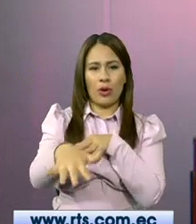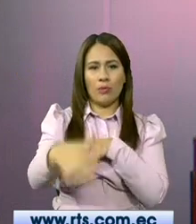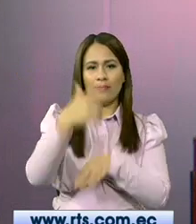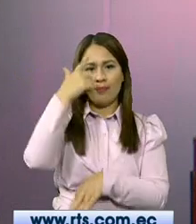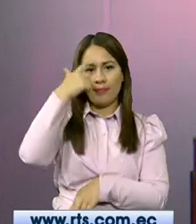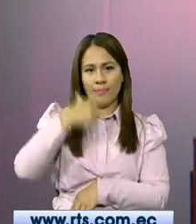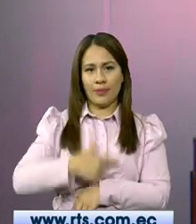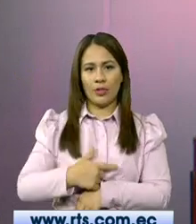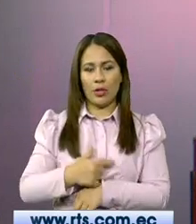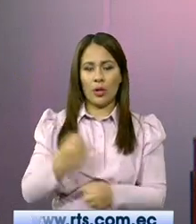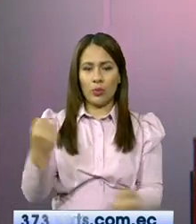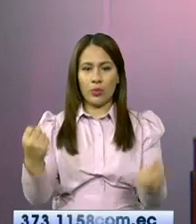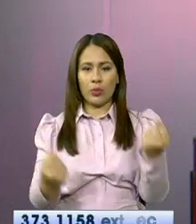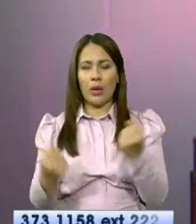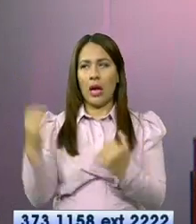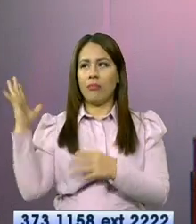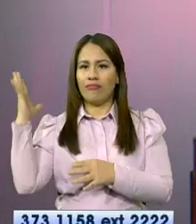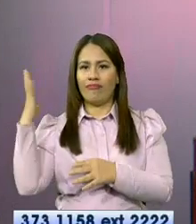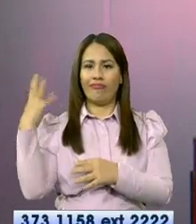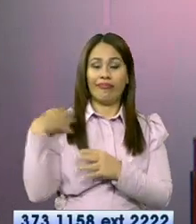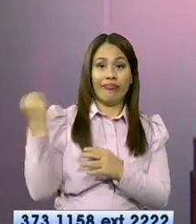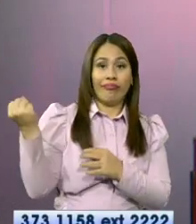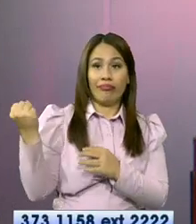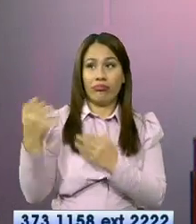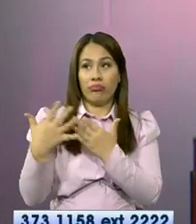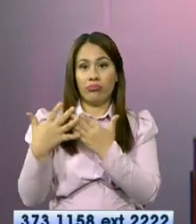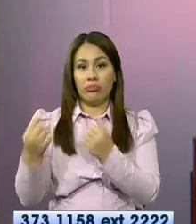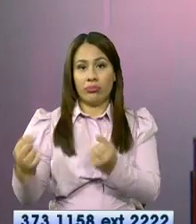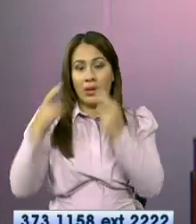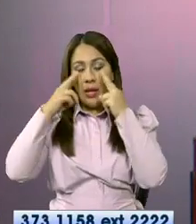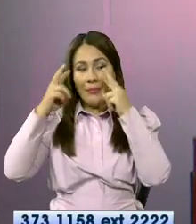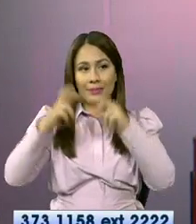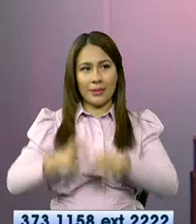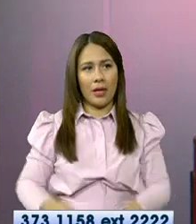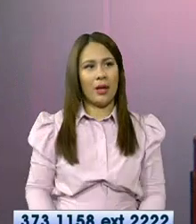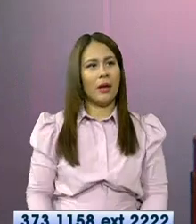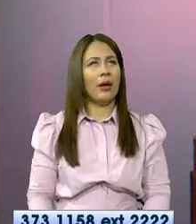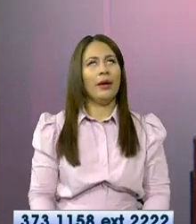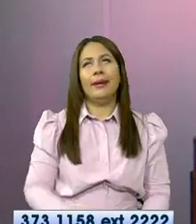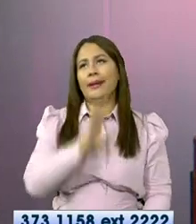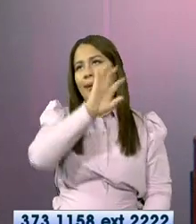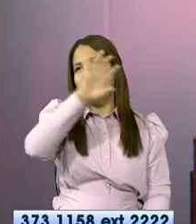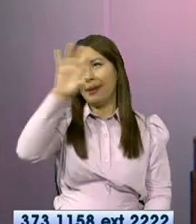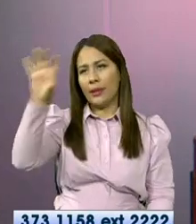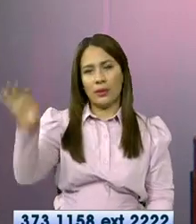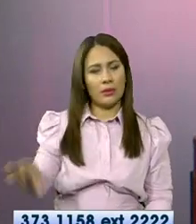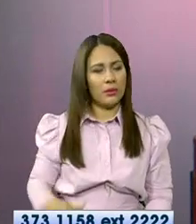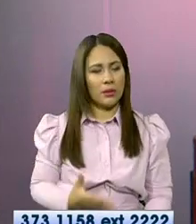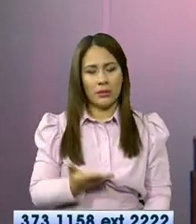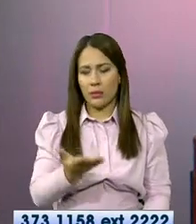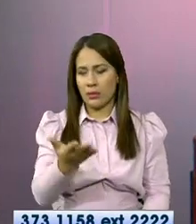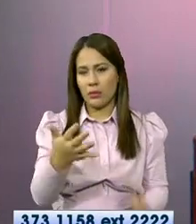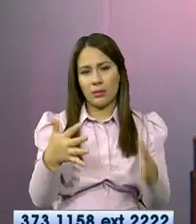fue retenido para las investigaciones del caso. Como vemos, en todas partes se cuecen habas. Veamos.